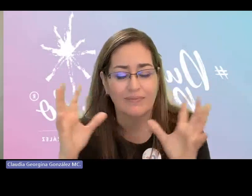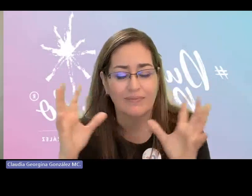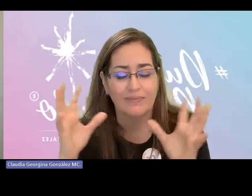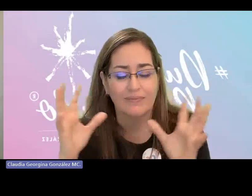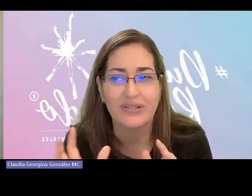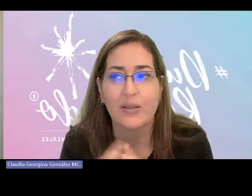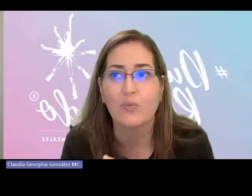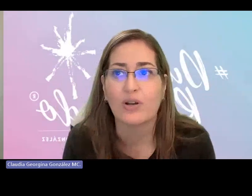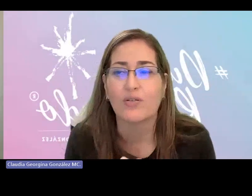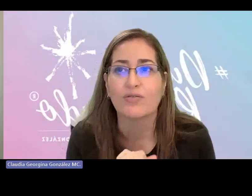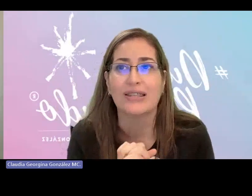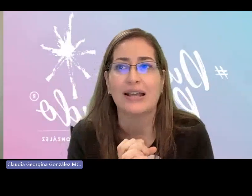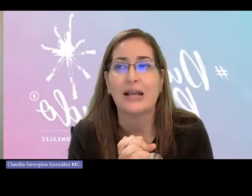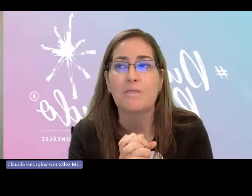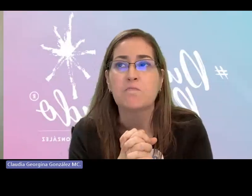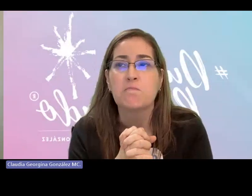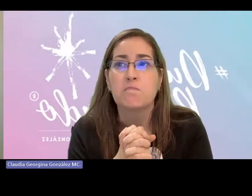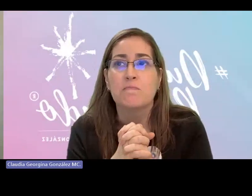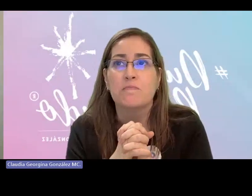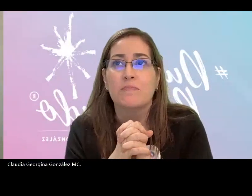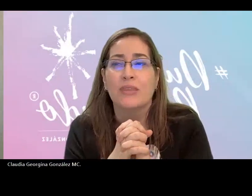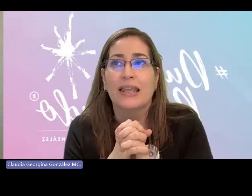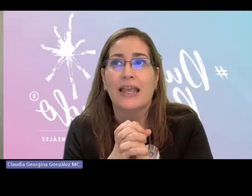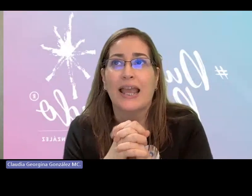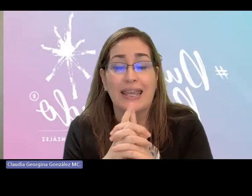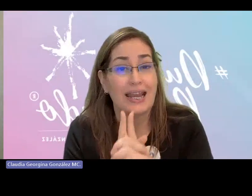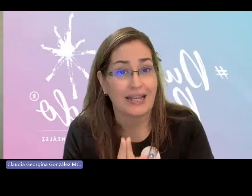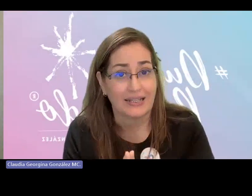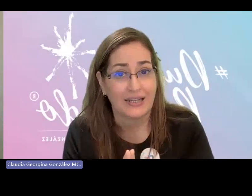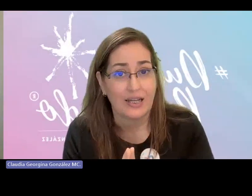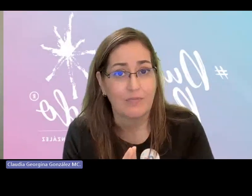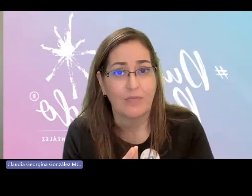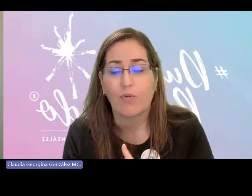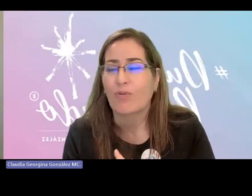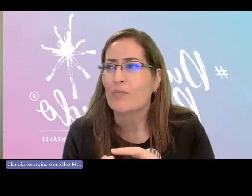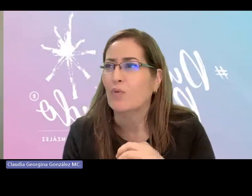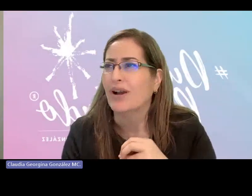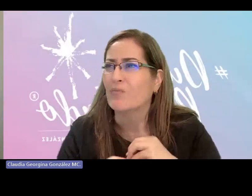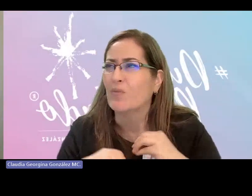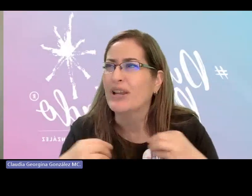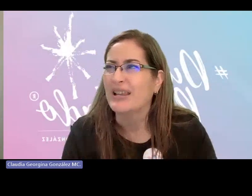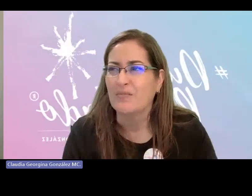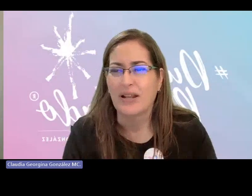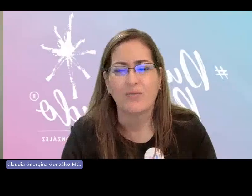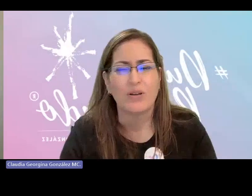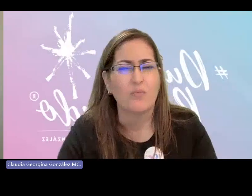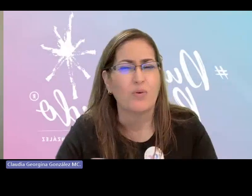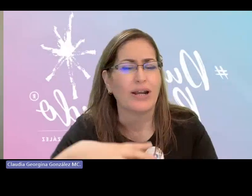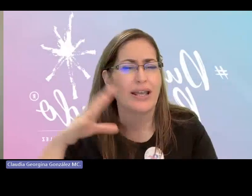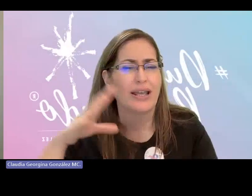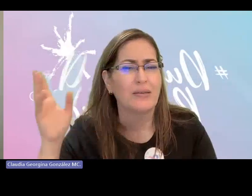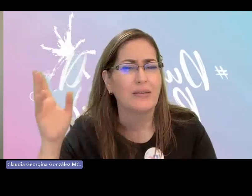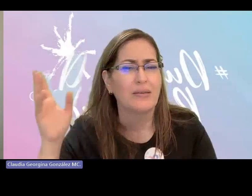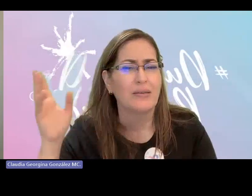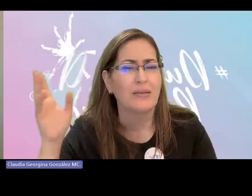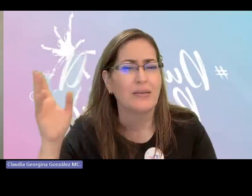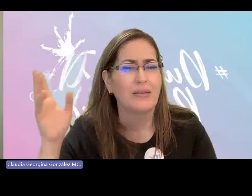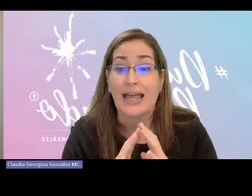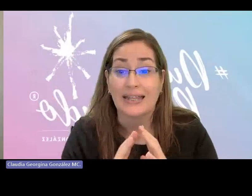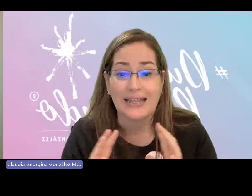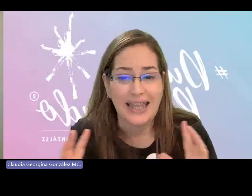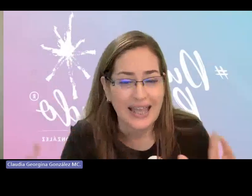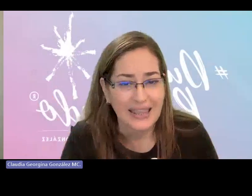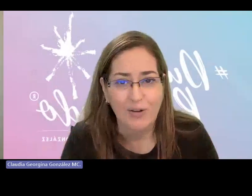maestra en una universidad muy reconocida acá. Ella era argentina, una mujer muy libre, una mujer que iba,